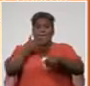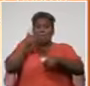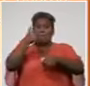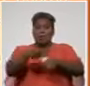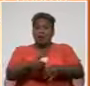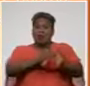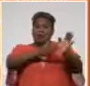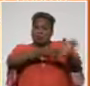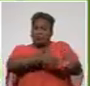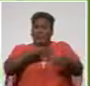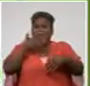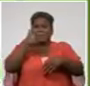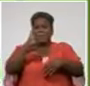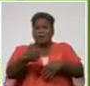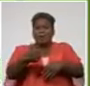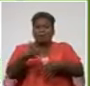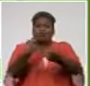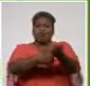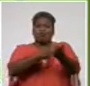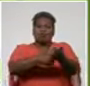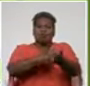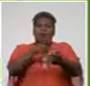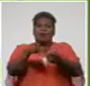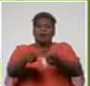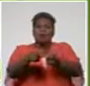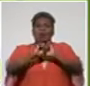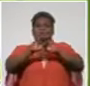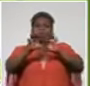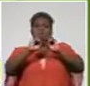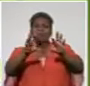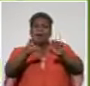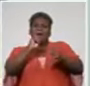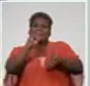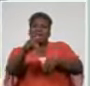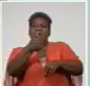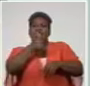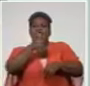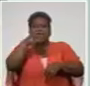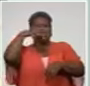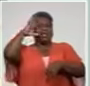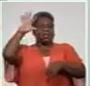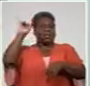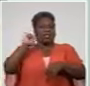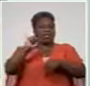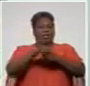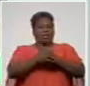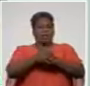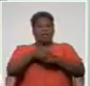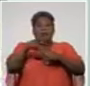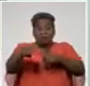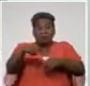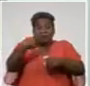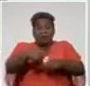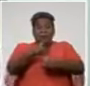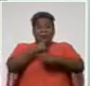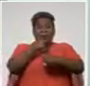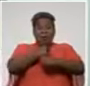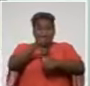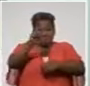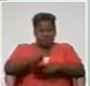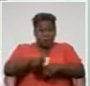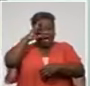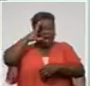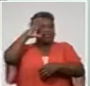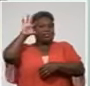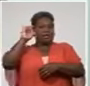y promoviéndolos en mensajes de fácil comprensión para el pueblo capitalino. Que pueda ayudar a que la gente entienda y